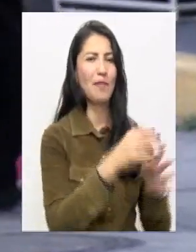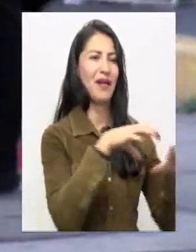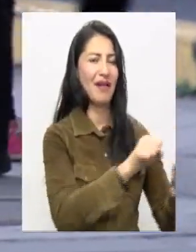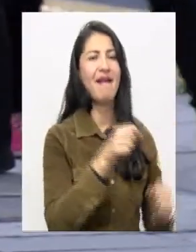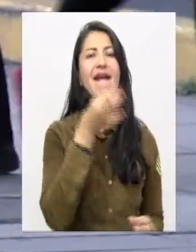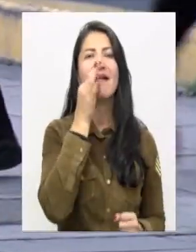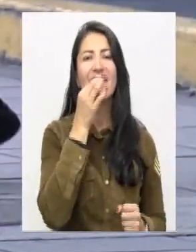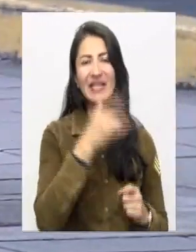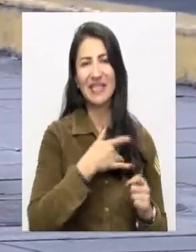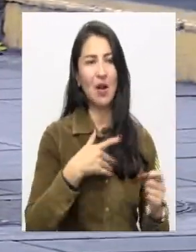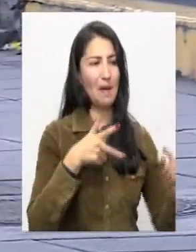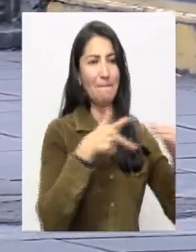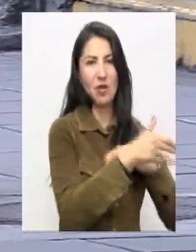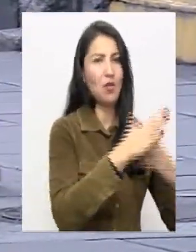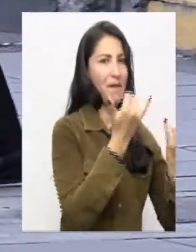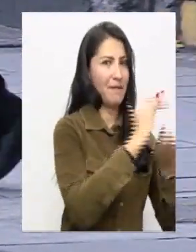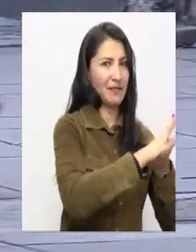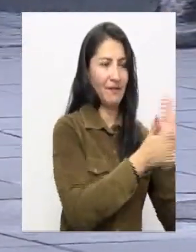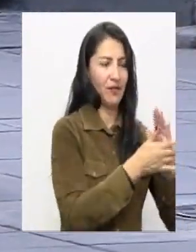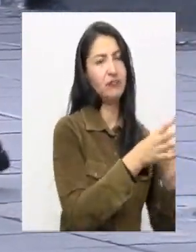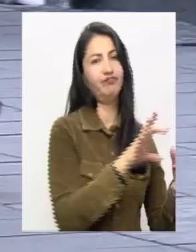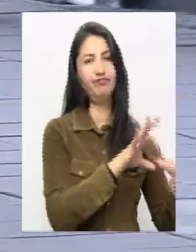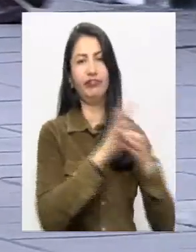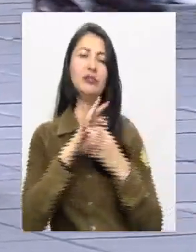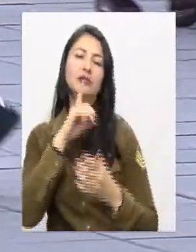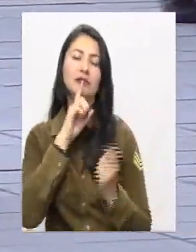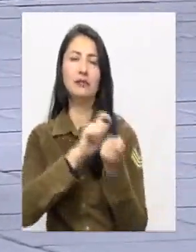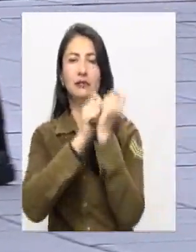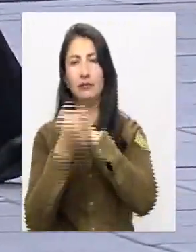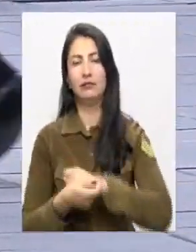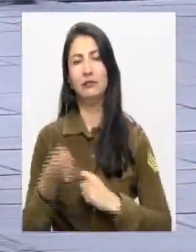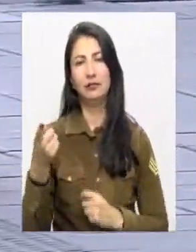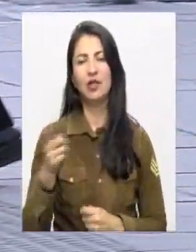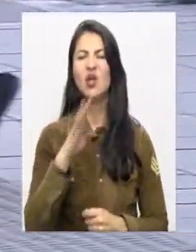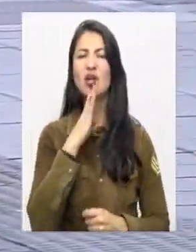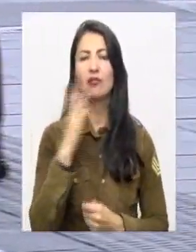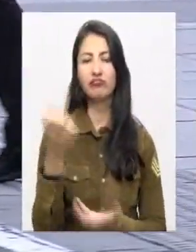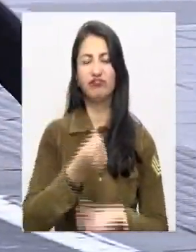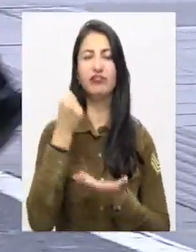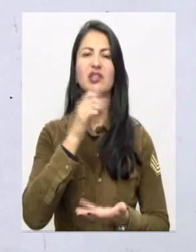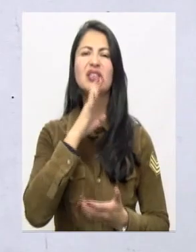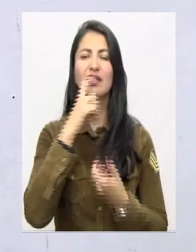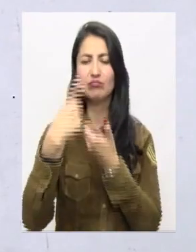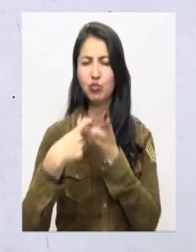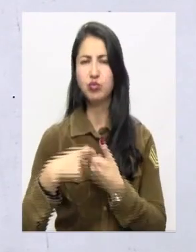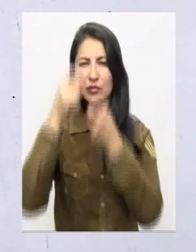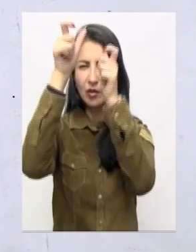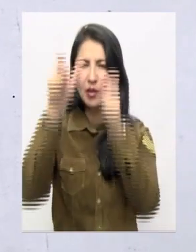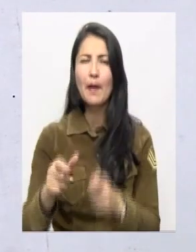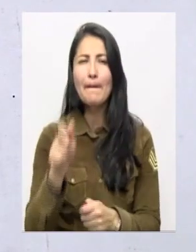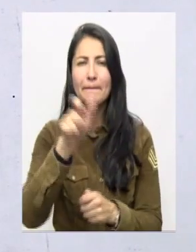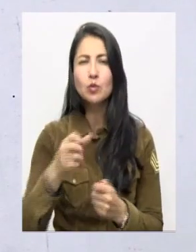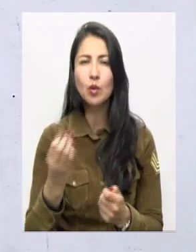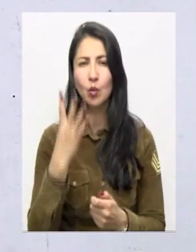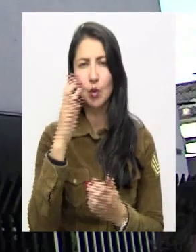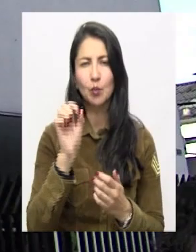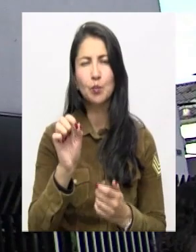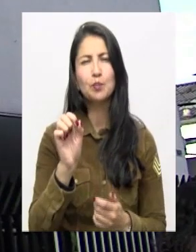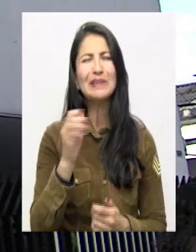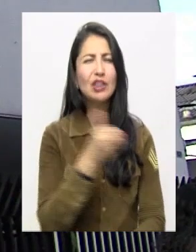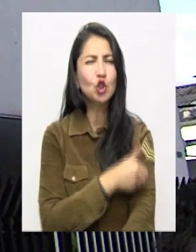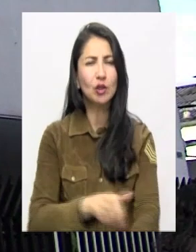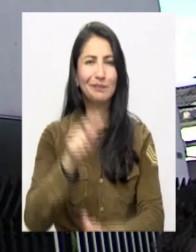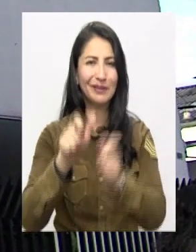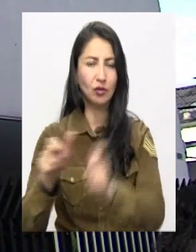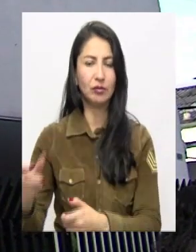en diciembre de 2015 había asumido la atención de más de 4.5 millones de afiliados de la EPS Salud Coop, que en ese